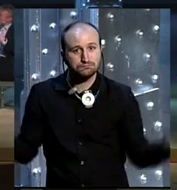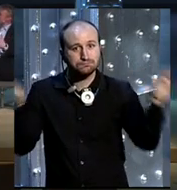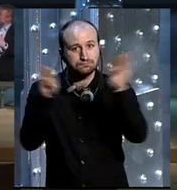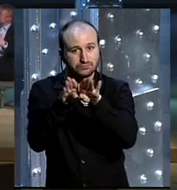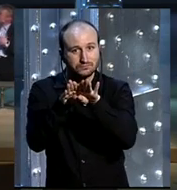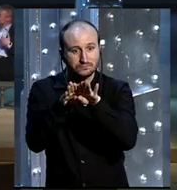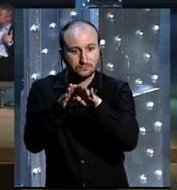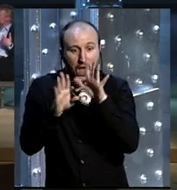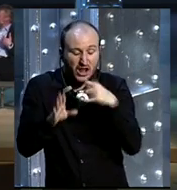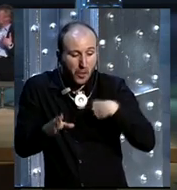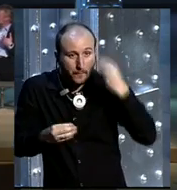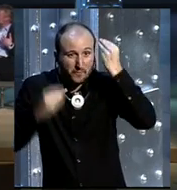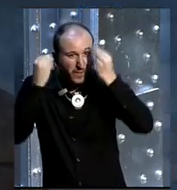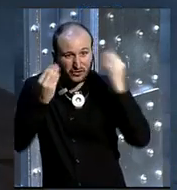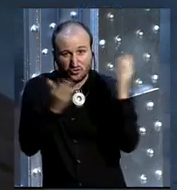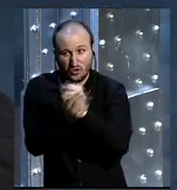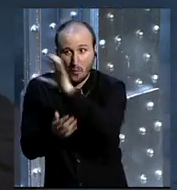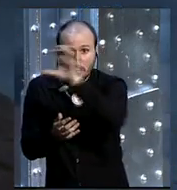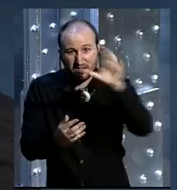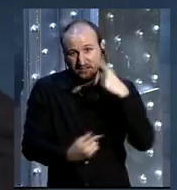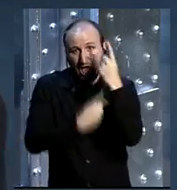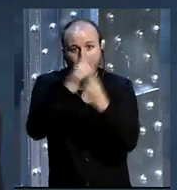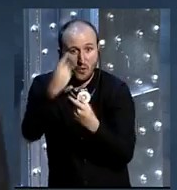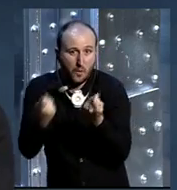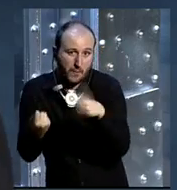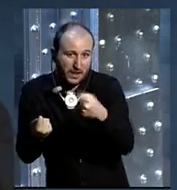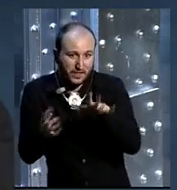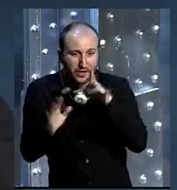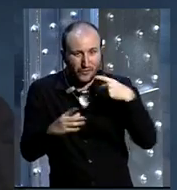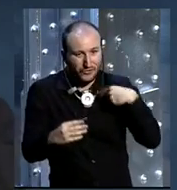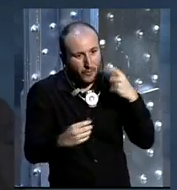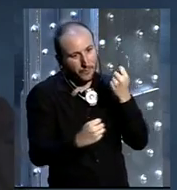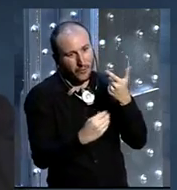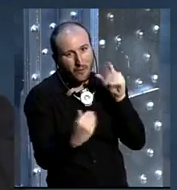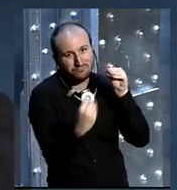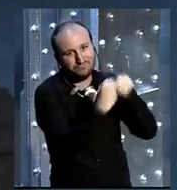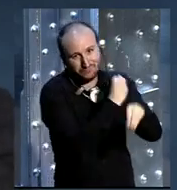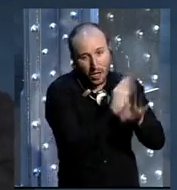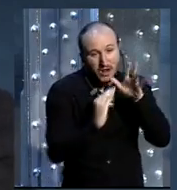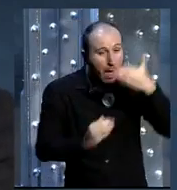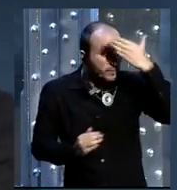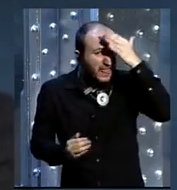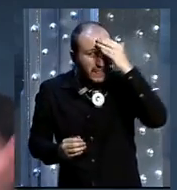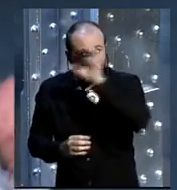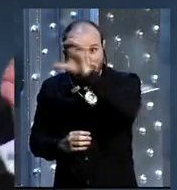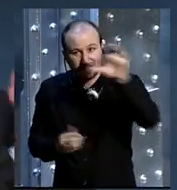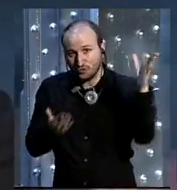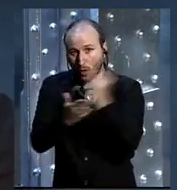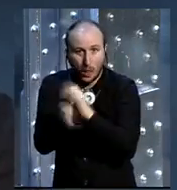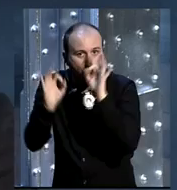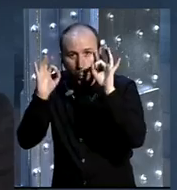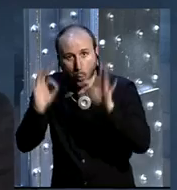misma visión más o menos en todos los países. Ahí difiero en cuanto a la opinión de la señora del Castillo. Los principios son los mismos en todos los países y